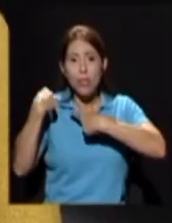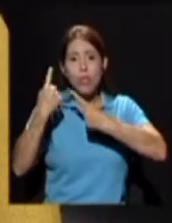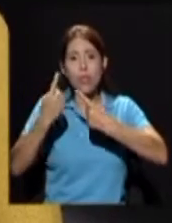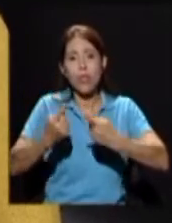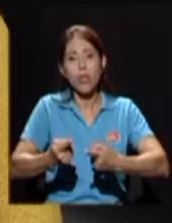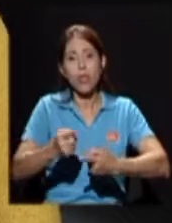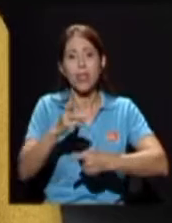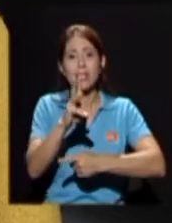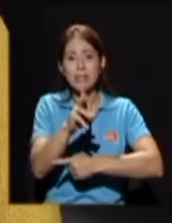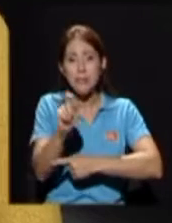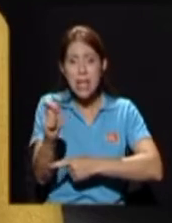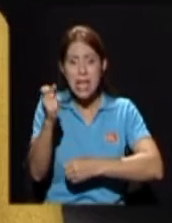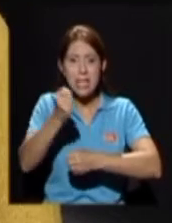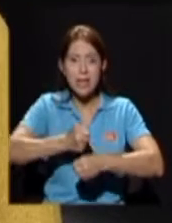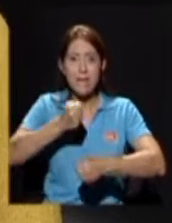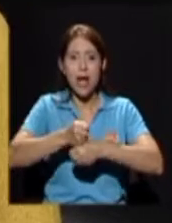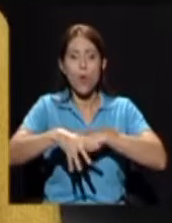de trabajo de campo, ¿verdad?